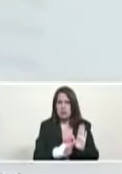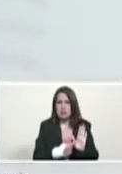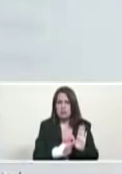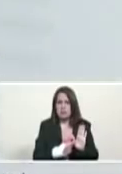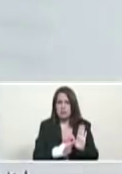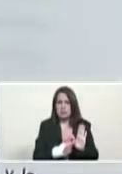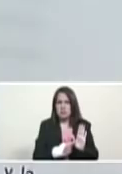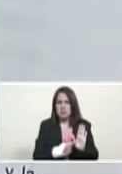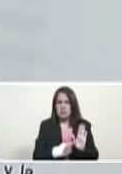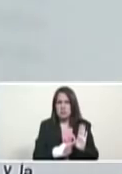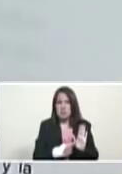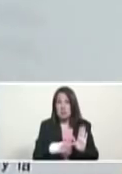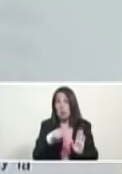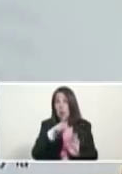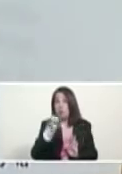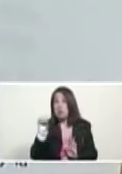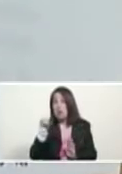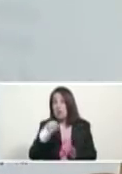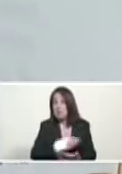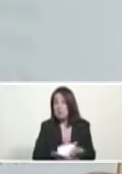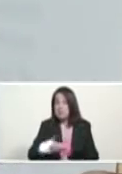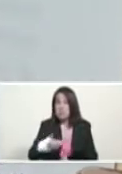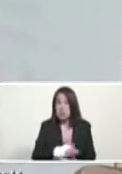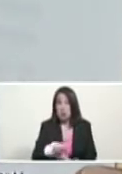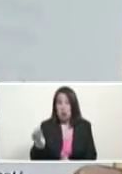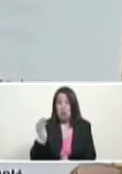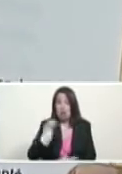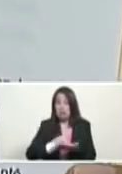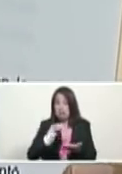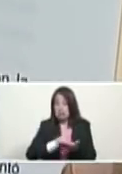Tiene como 10 millones de visitas hoy, después de mostrarlo ayer.